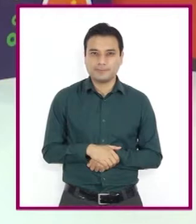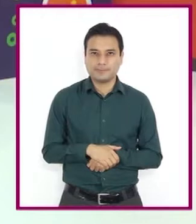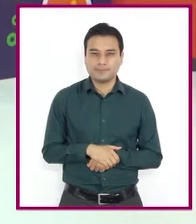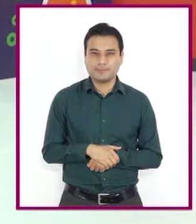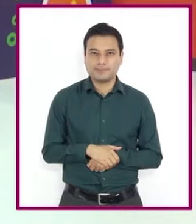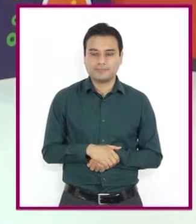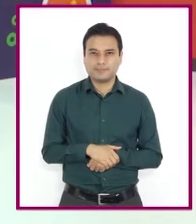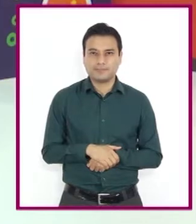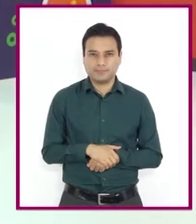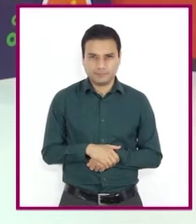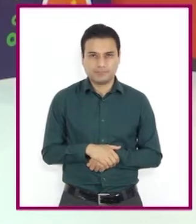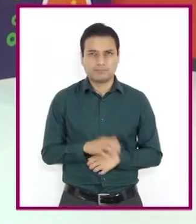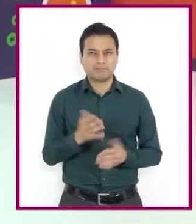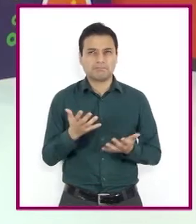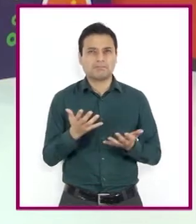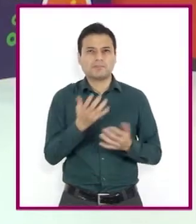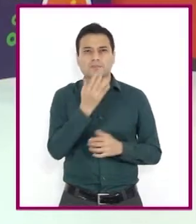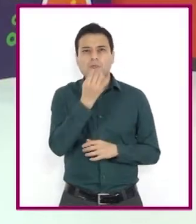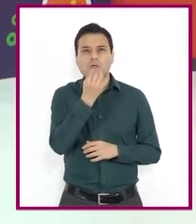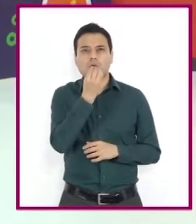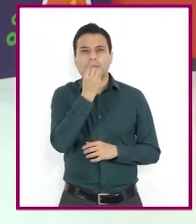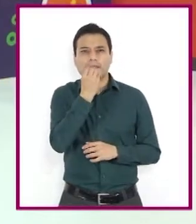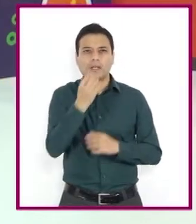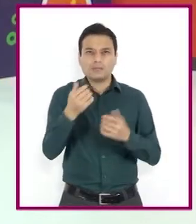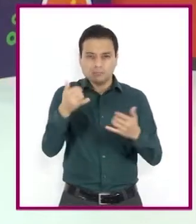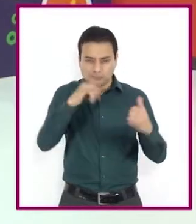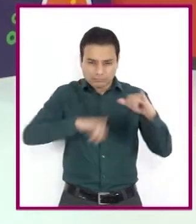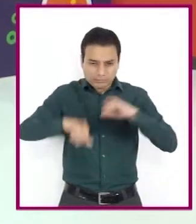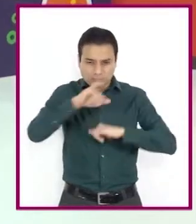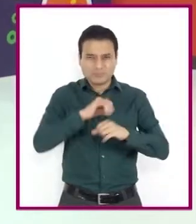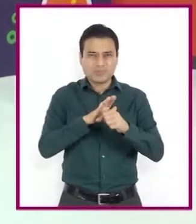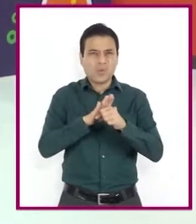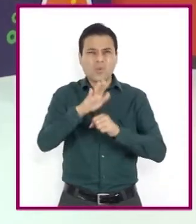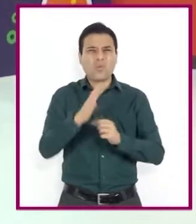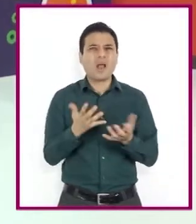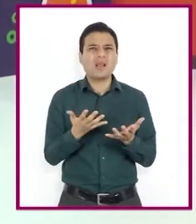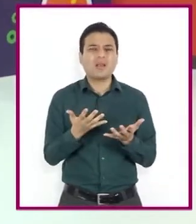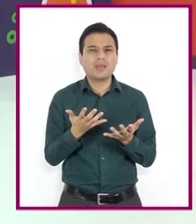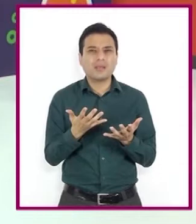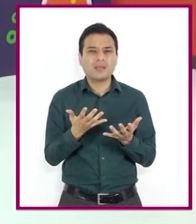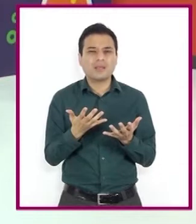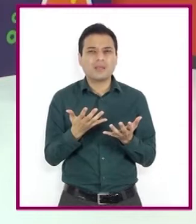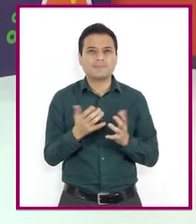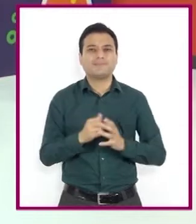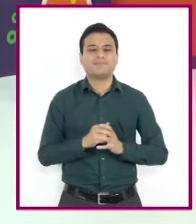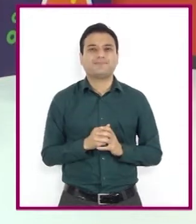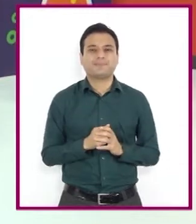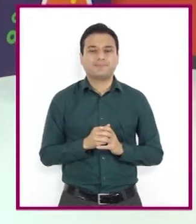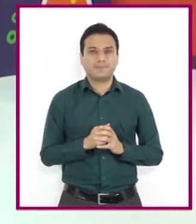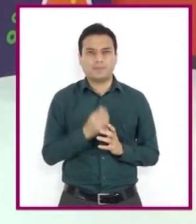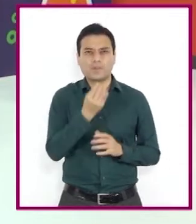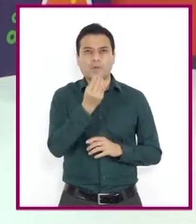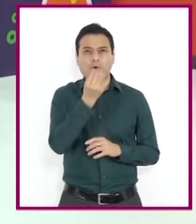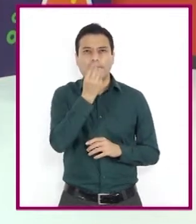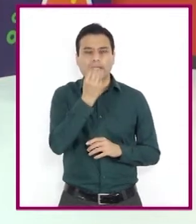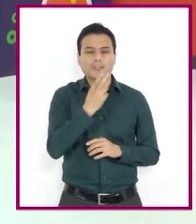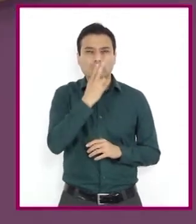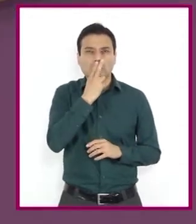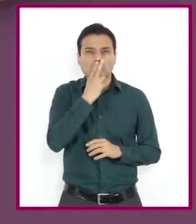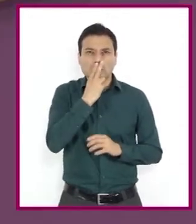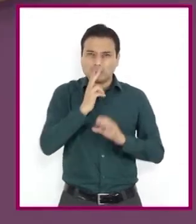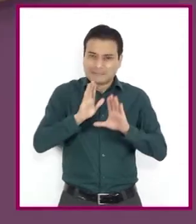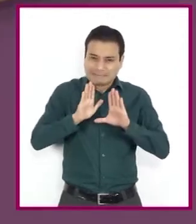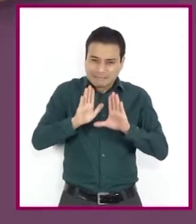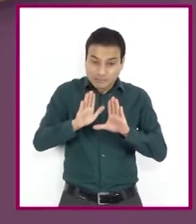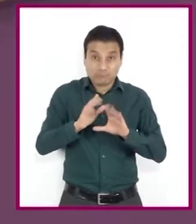¿qué sustancias se agregan a los alimentos para que tengan mayor durabilidad? El conservar los alimentos ha sido un